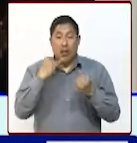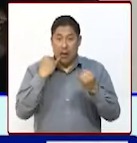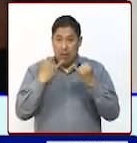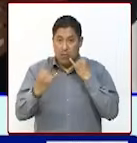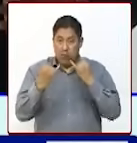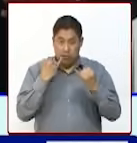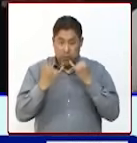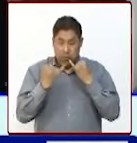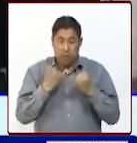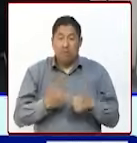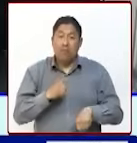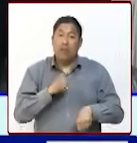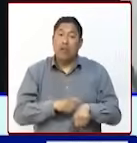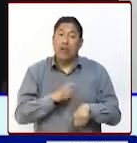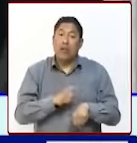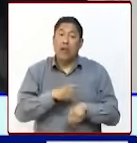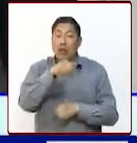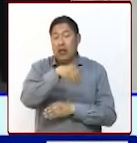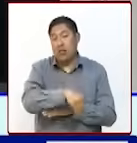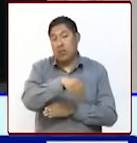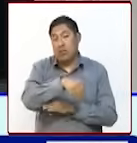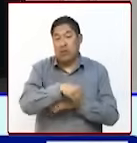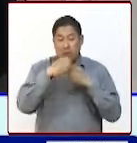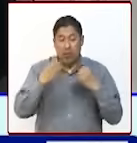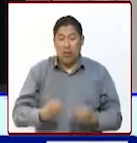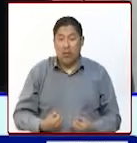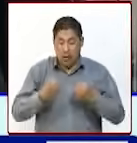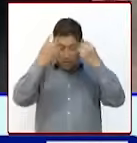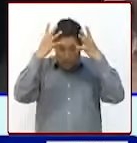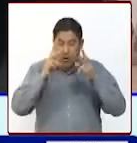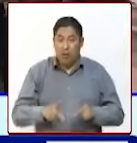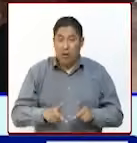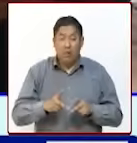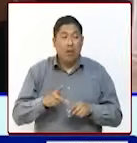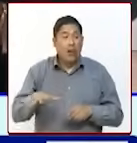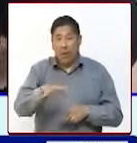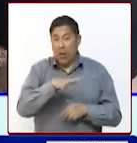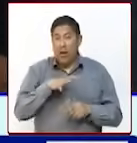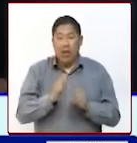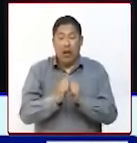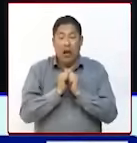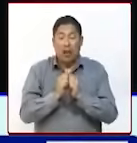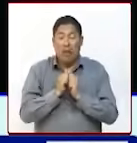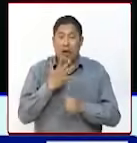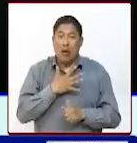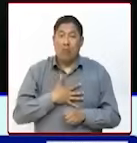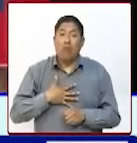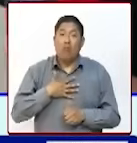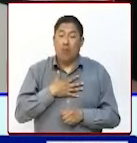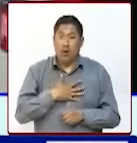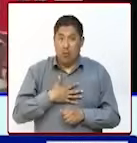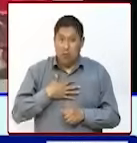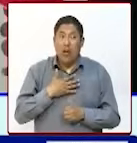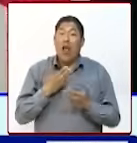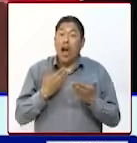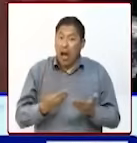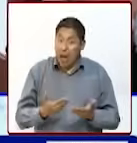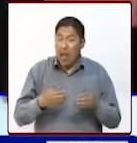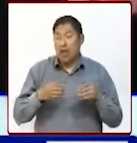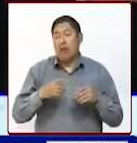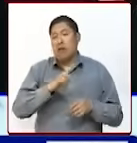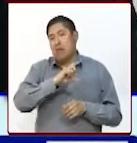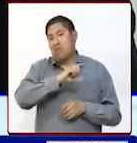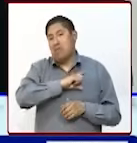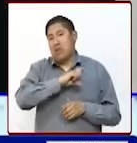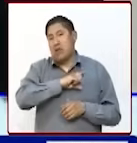el panorama que se tiene a esta hora de la noche. Bastante gente todavía que continúa en el INE, pero además, si me acompañas, por favor, hay presencia policial que en esta